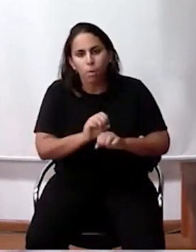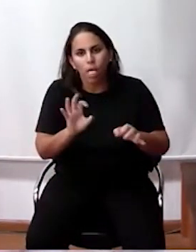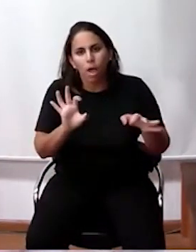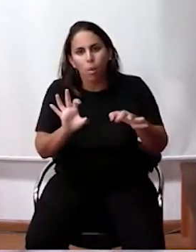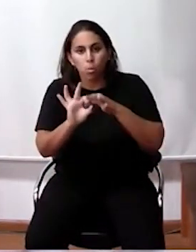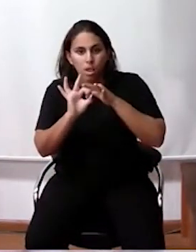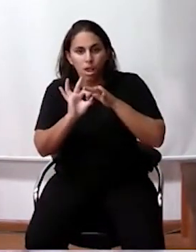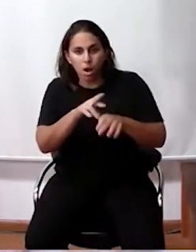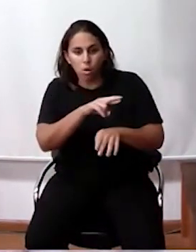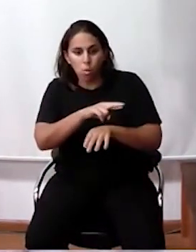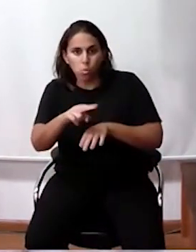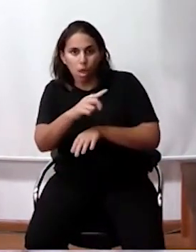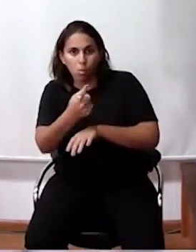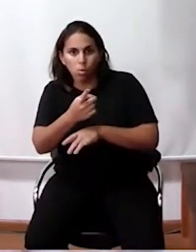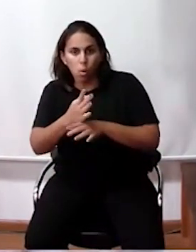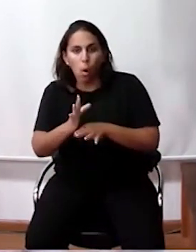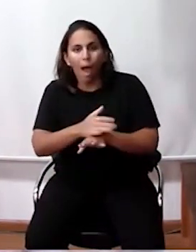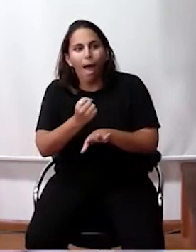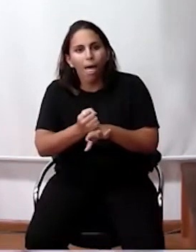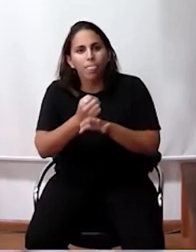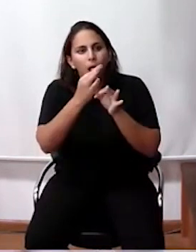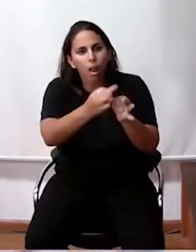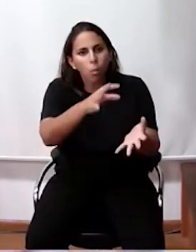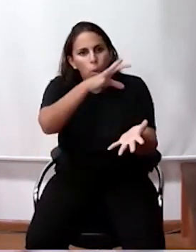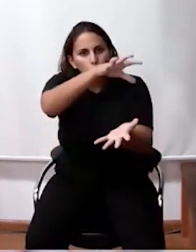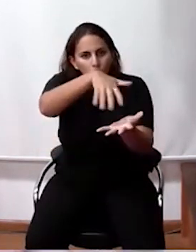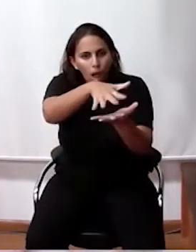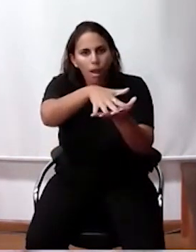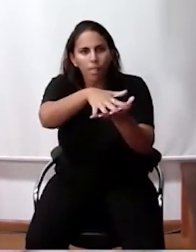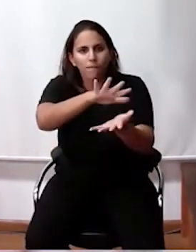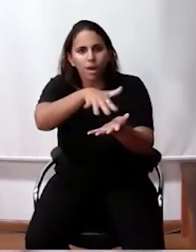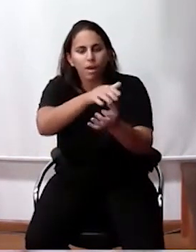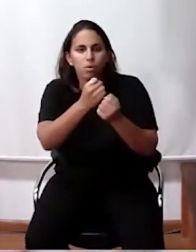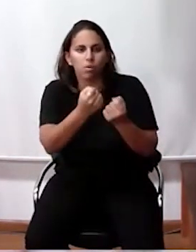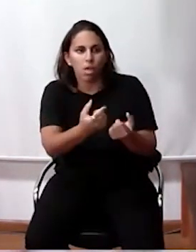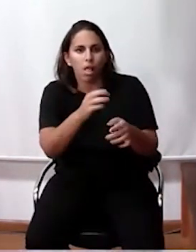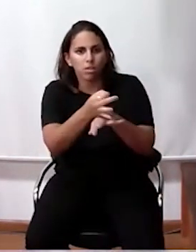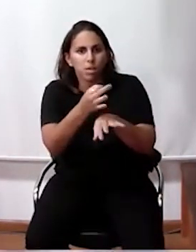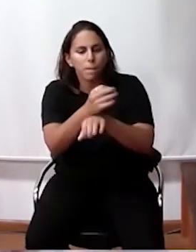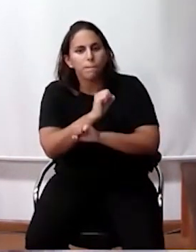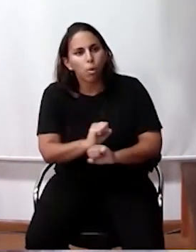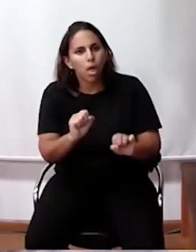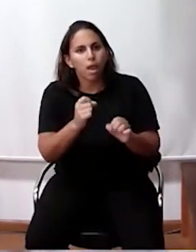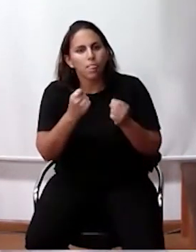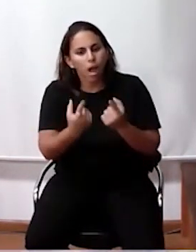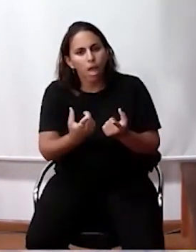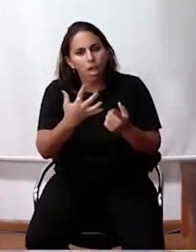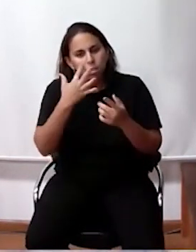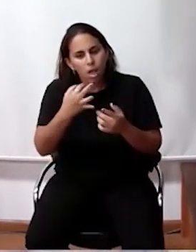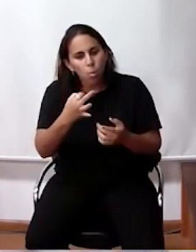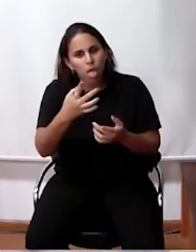un hasta los centros de enseñanza del barrio para poder brindar seguridad para los que allí